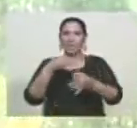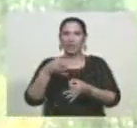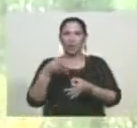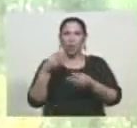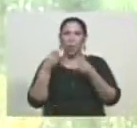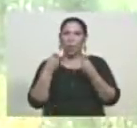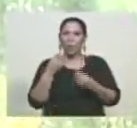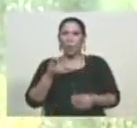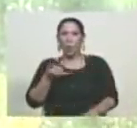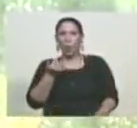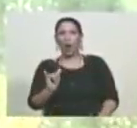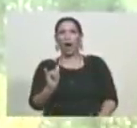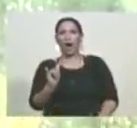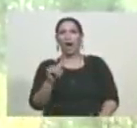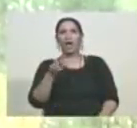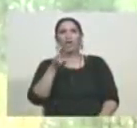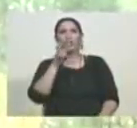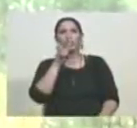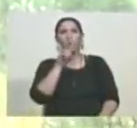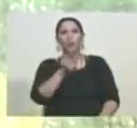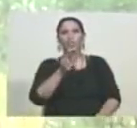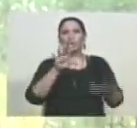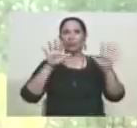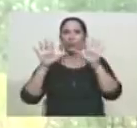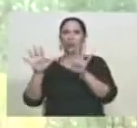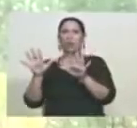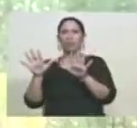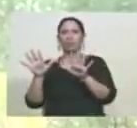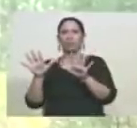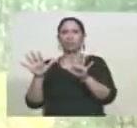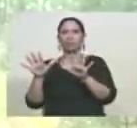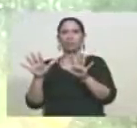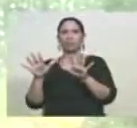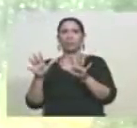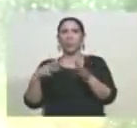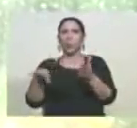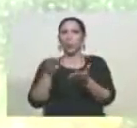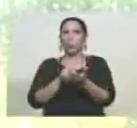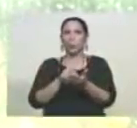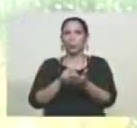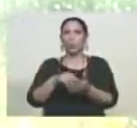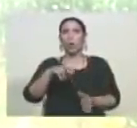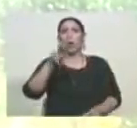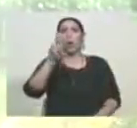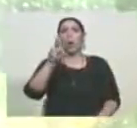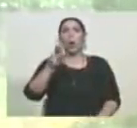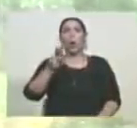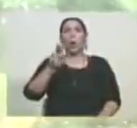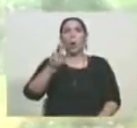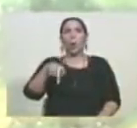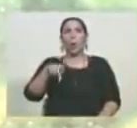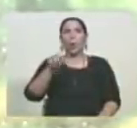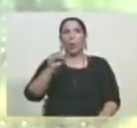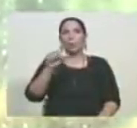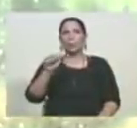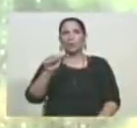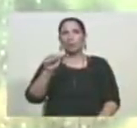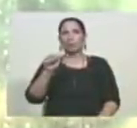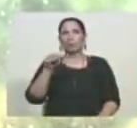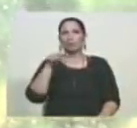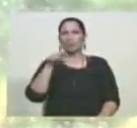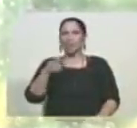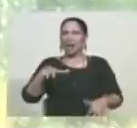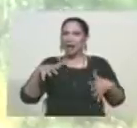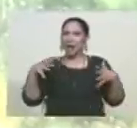existan 210 predios recuperados bajo la figura de las UCSA y gran parte de